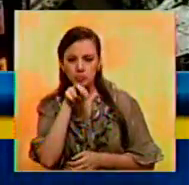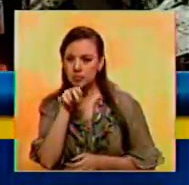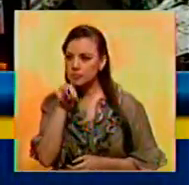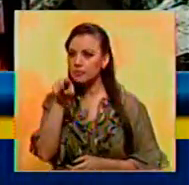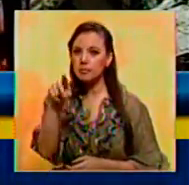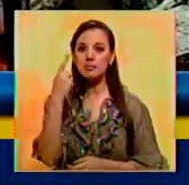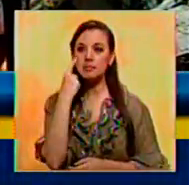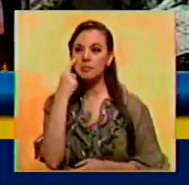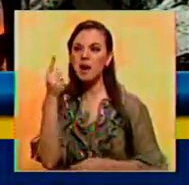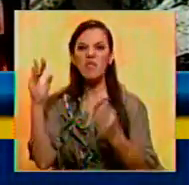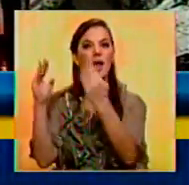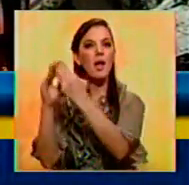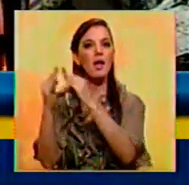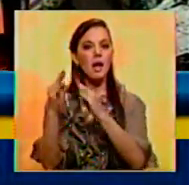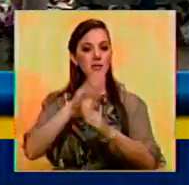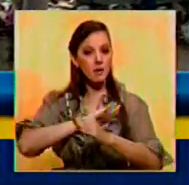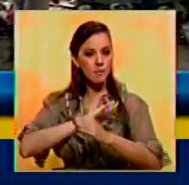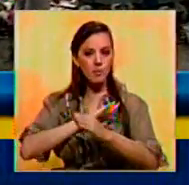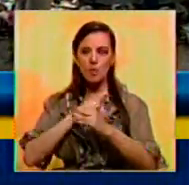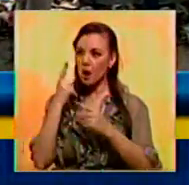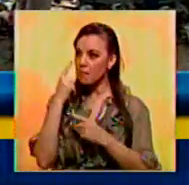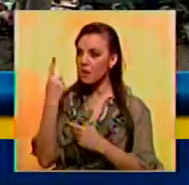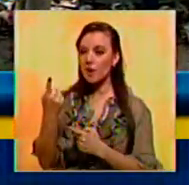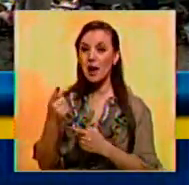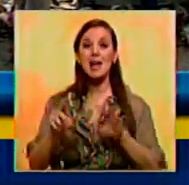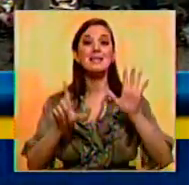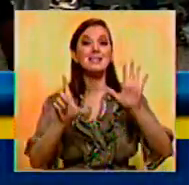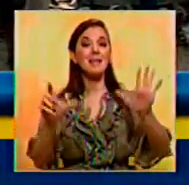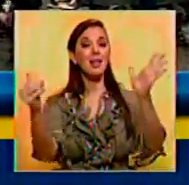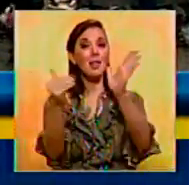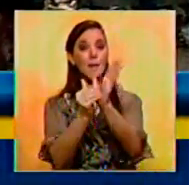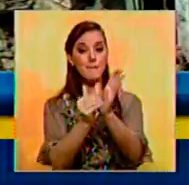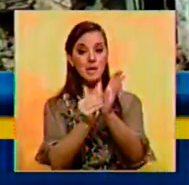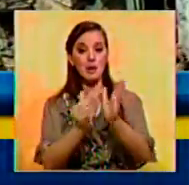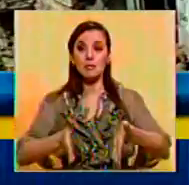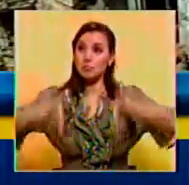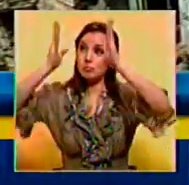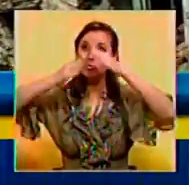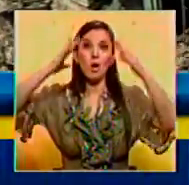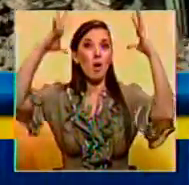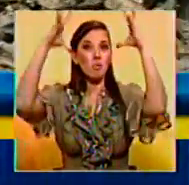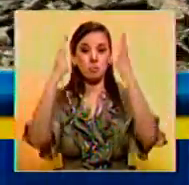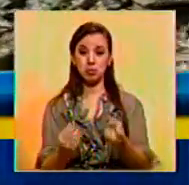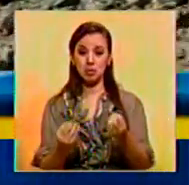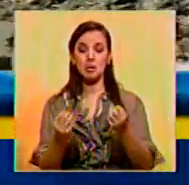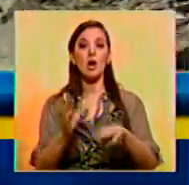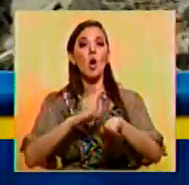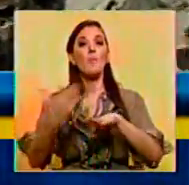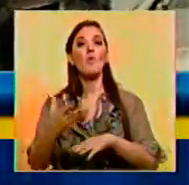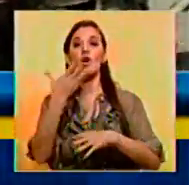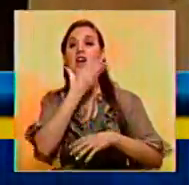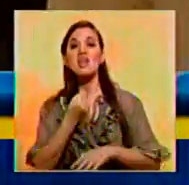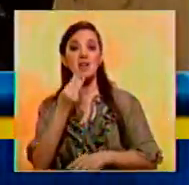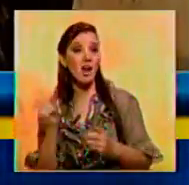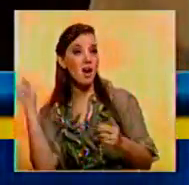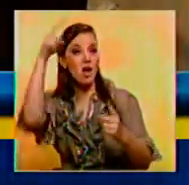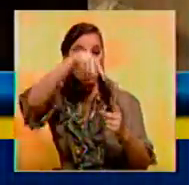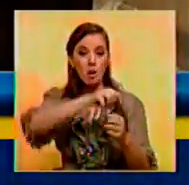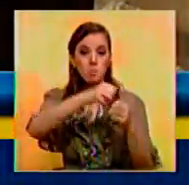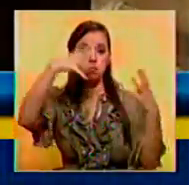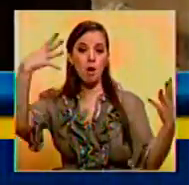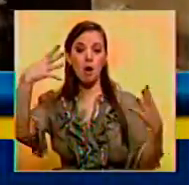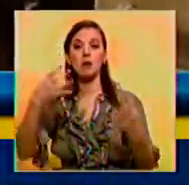situación de sus viviendas y urbanizaciones más de 7000 edificios quedaron destruidos por los bombardeos israelíes por lo que la